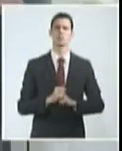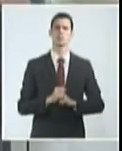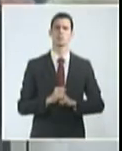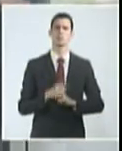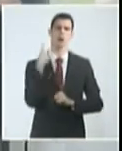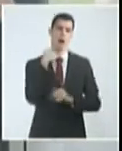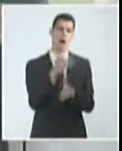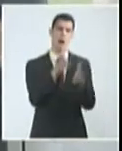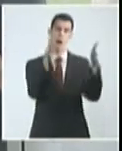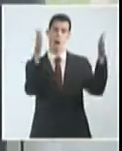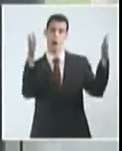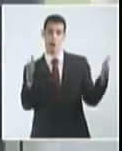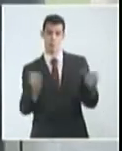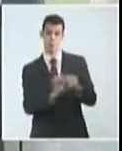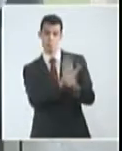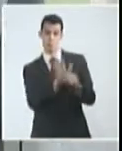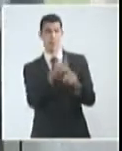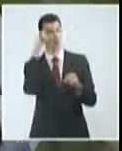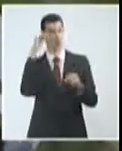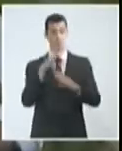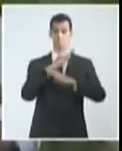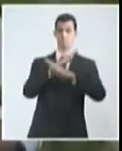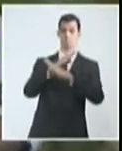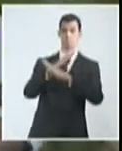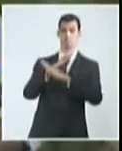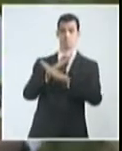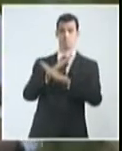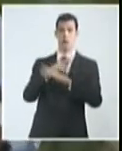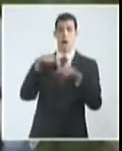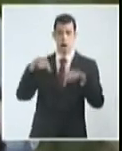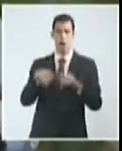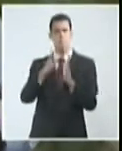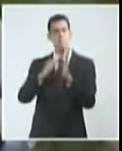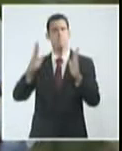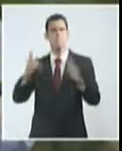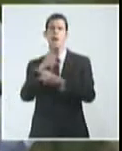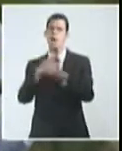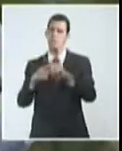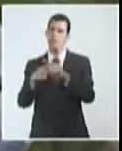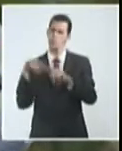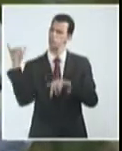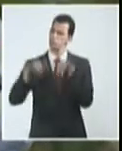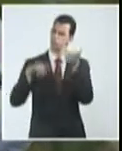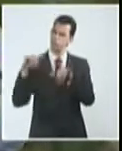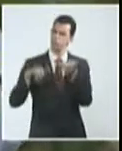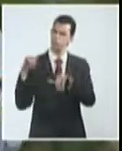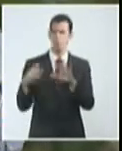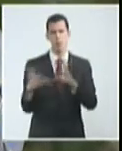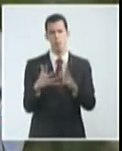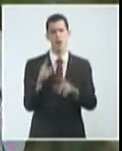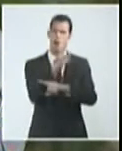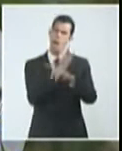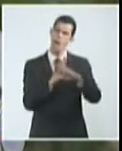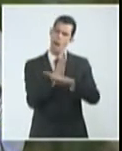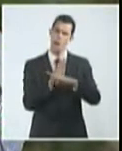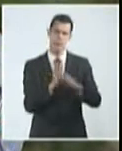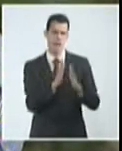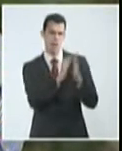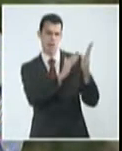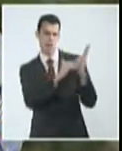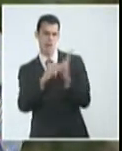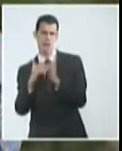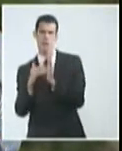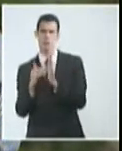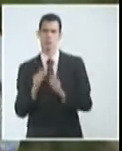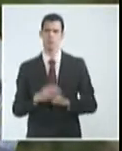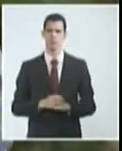condiciones pandémicas. Por lo tanto, hay un incremento inmediato. Estamos vaticinando que va a existir un incremento